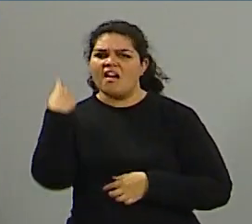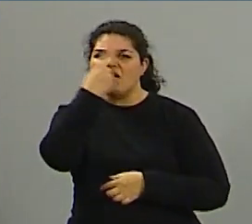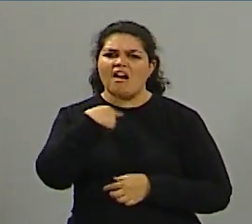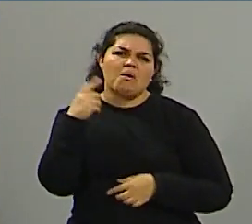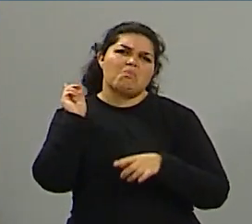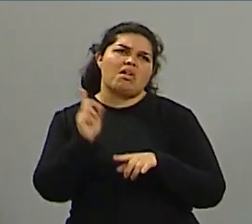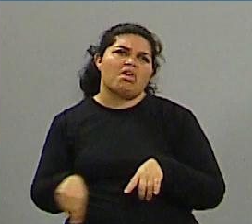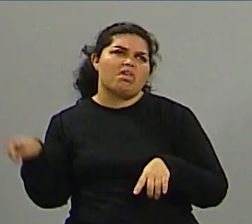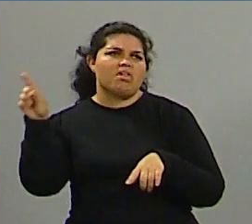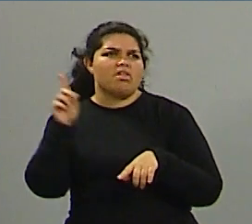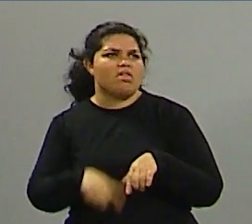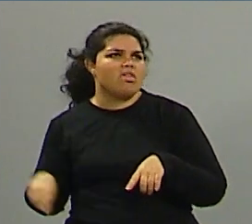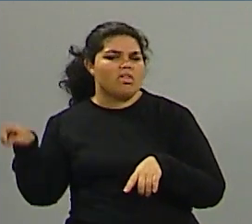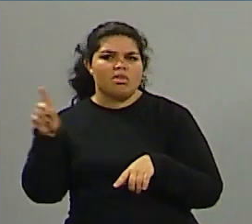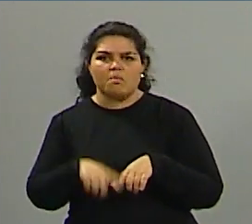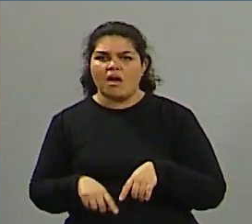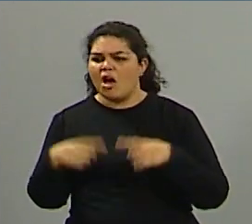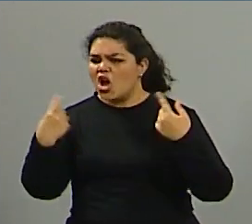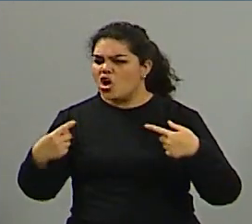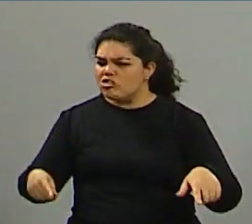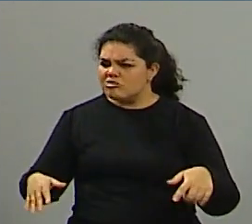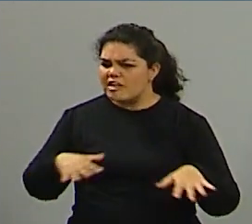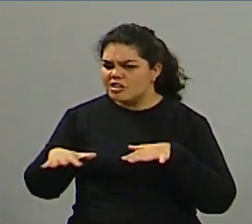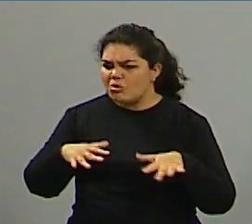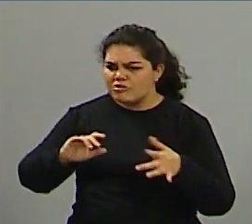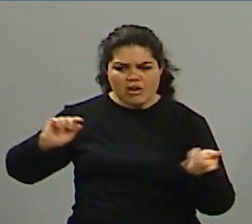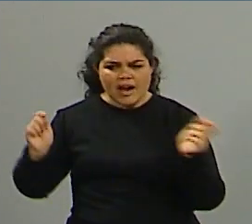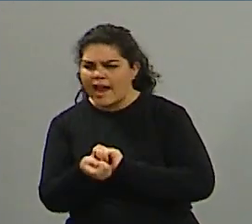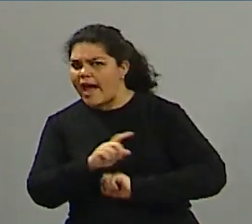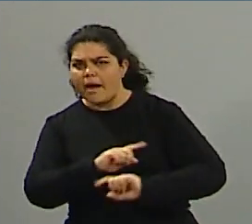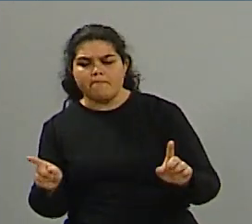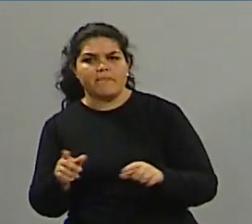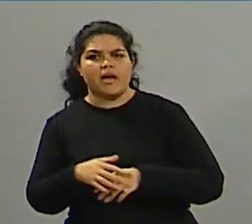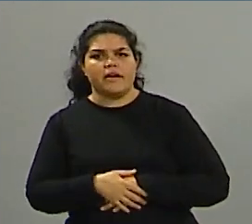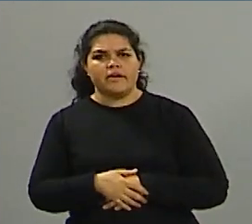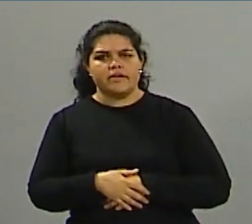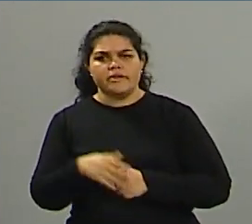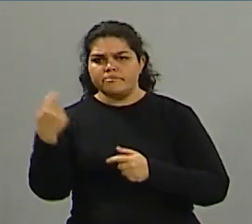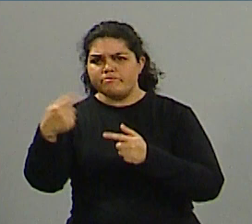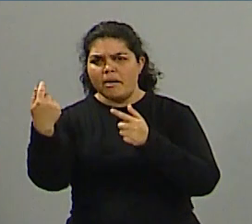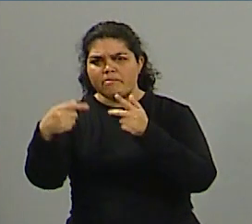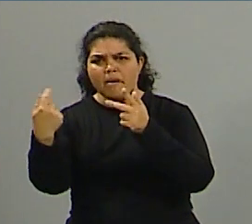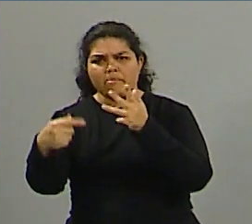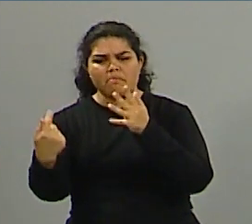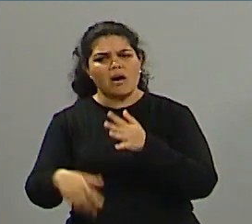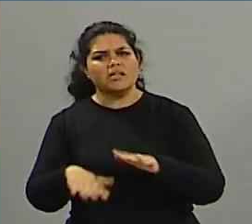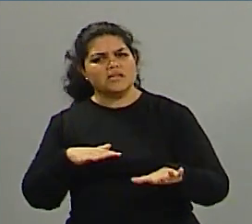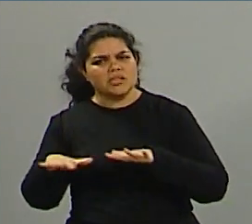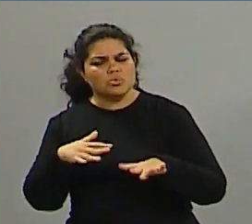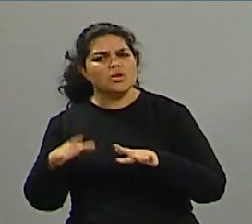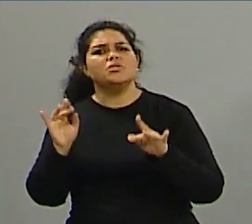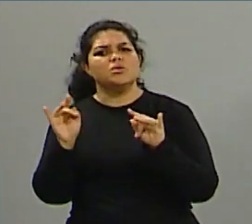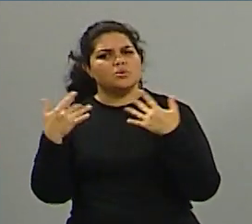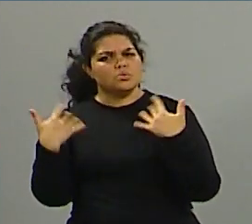no cambian. Entonces es como que ellos sintieron que esta vez tomaron una decisión y la tomaron a conciencia, como que